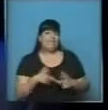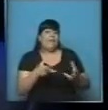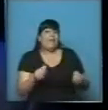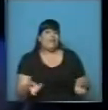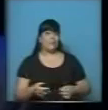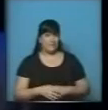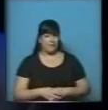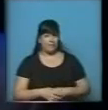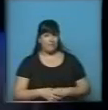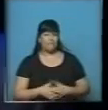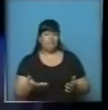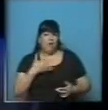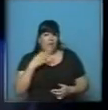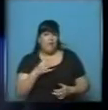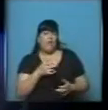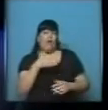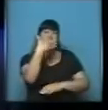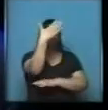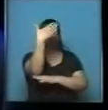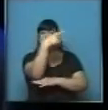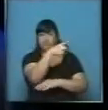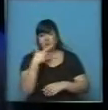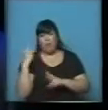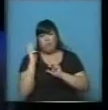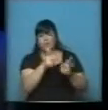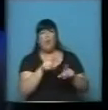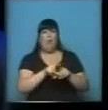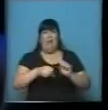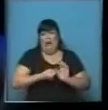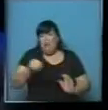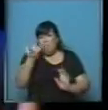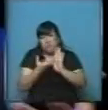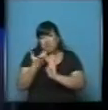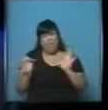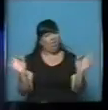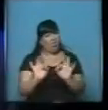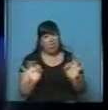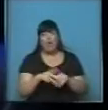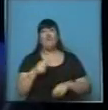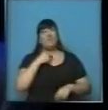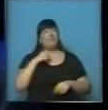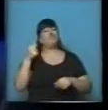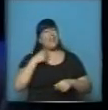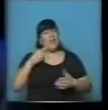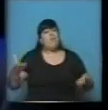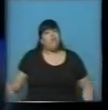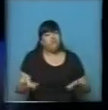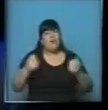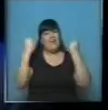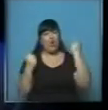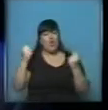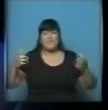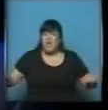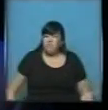diga? No es verdad todas las cosas que relatás. Yo ya te he dicho que no vamos a hacer ajustes, que nosotros creemos en la expansión de la economía, en